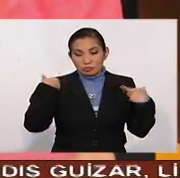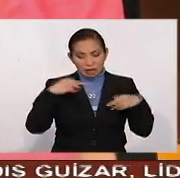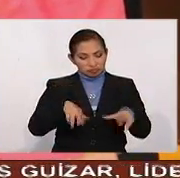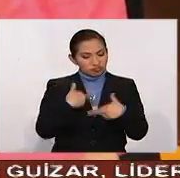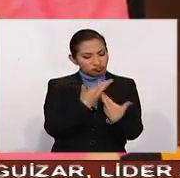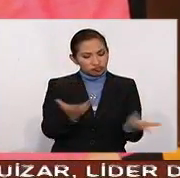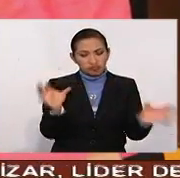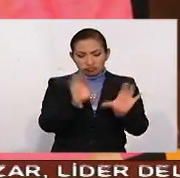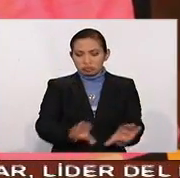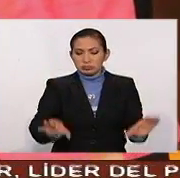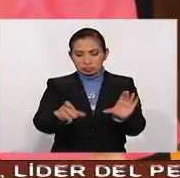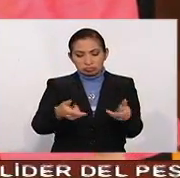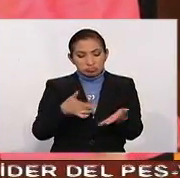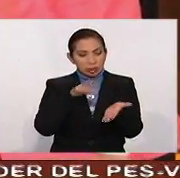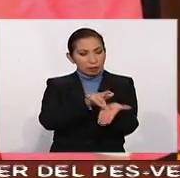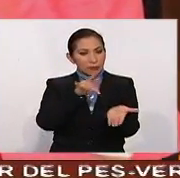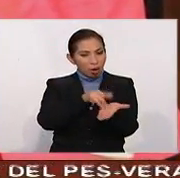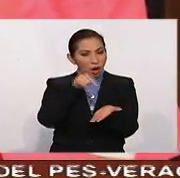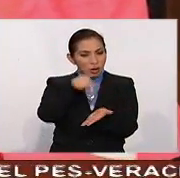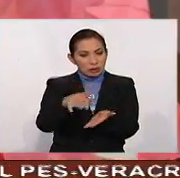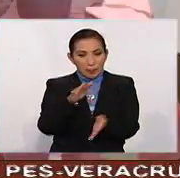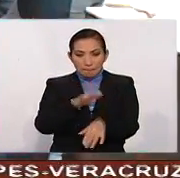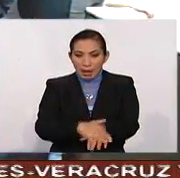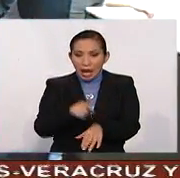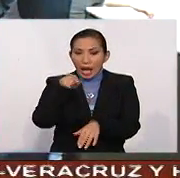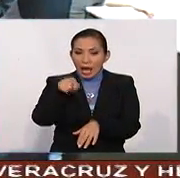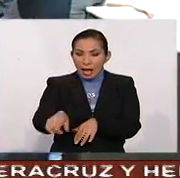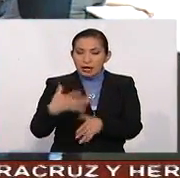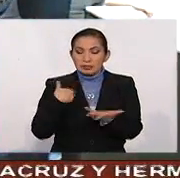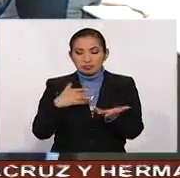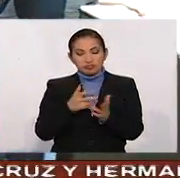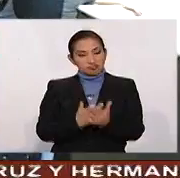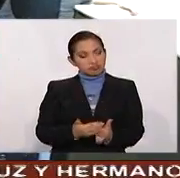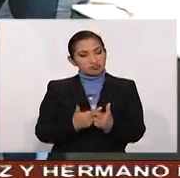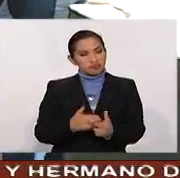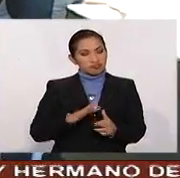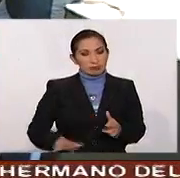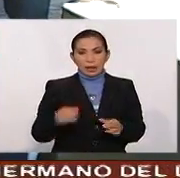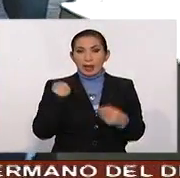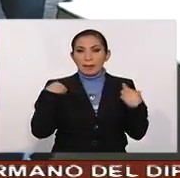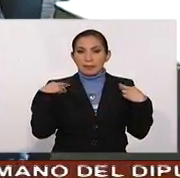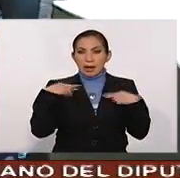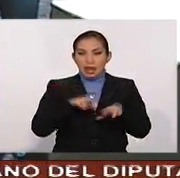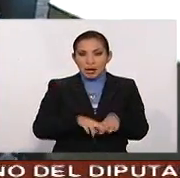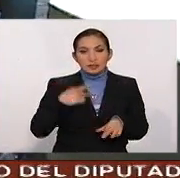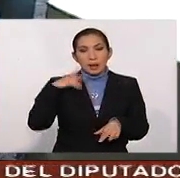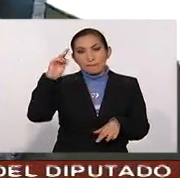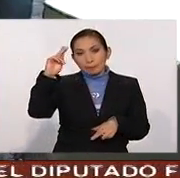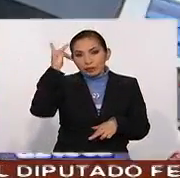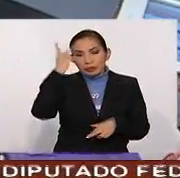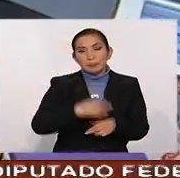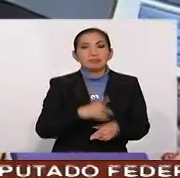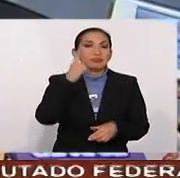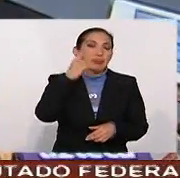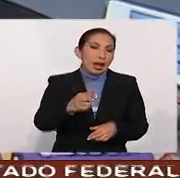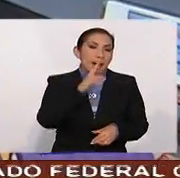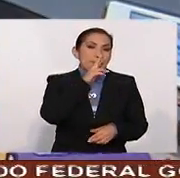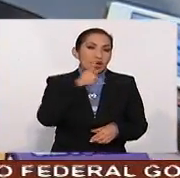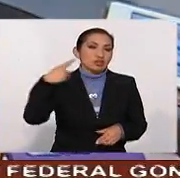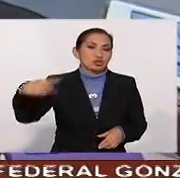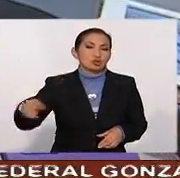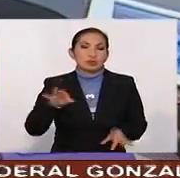con esta entrega se contribuye a aumentar el acervo de herramientas del personal académico del Politécnico para mejorar